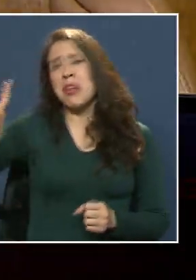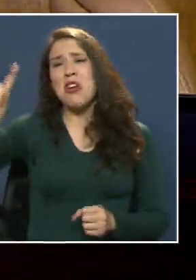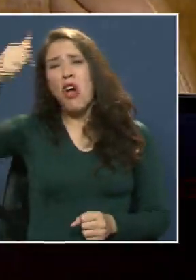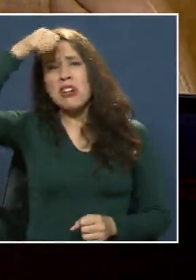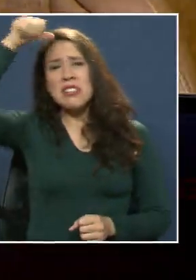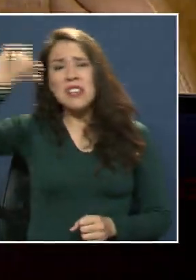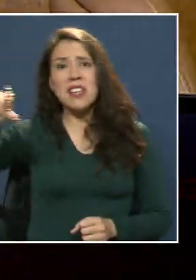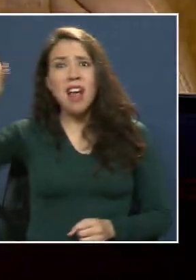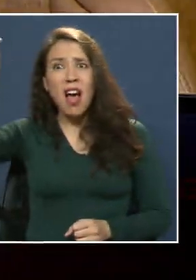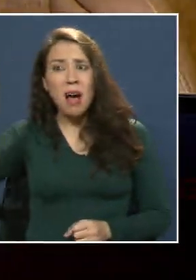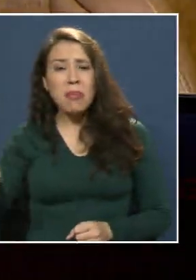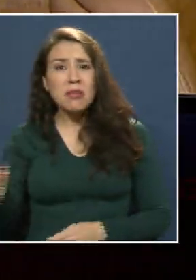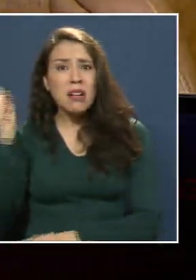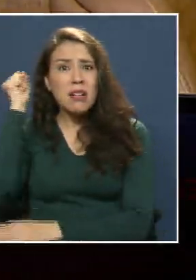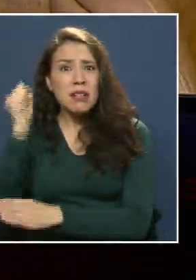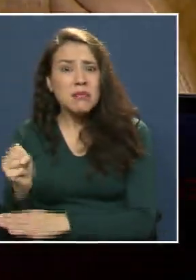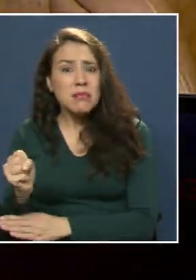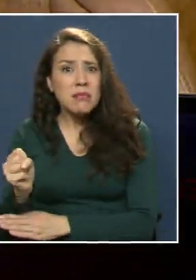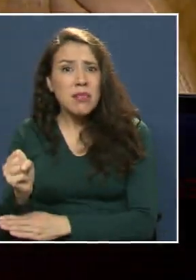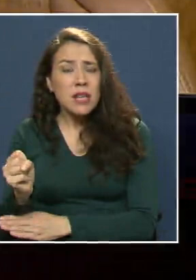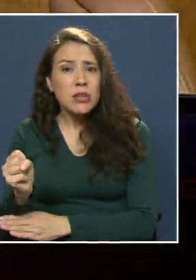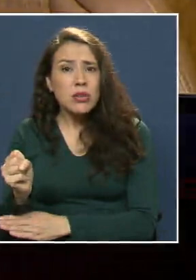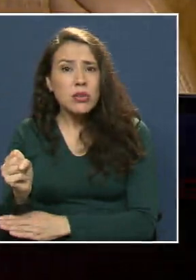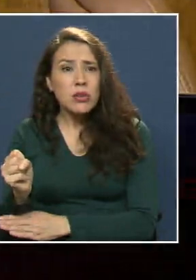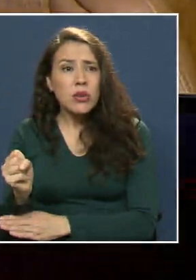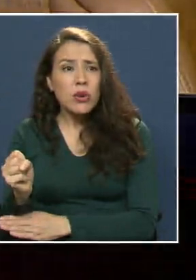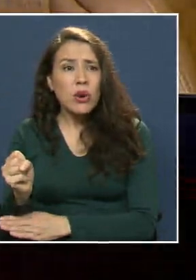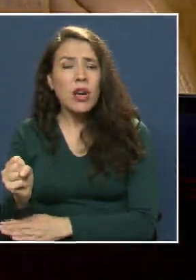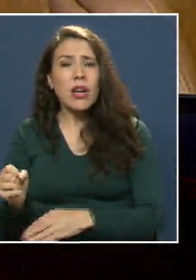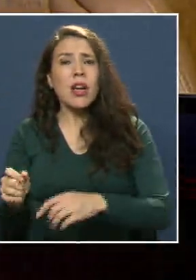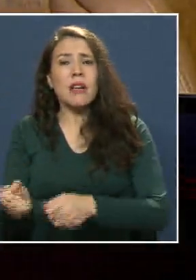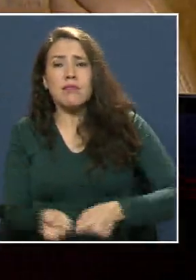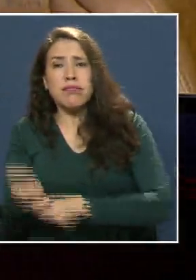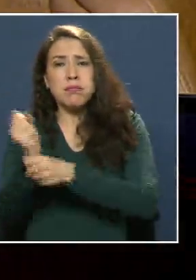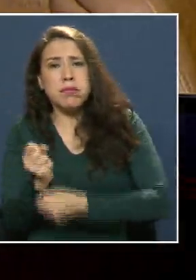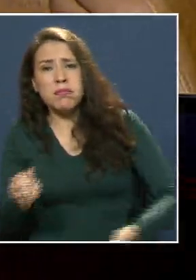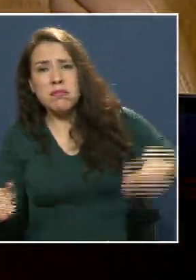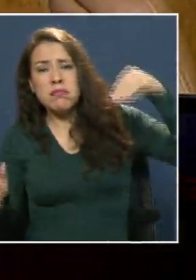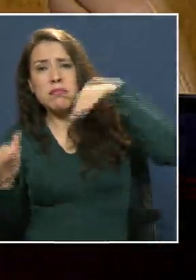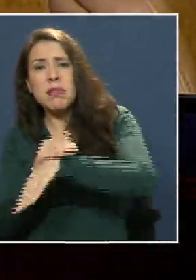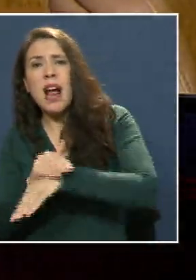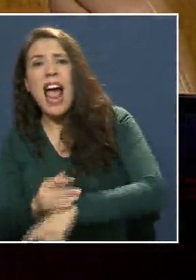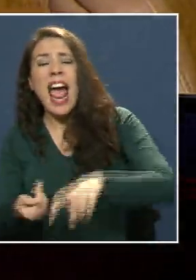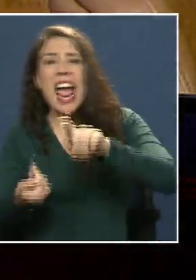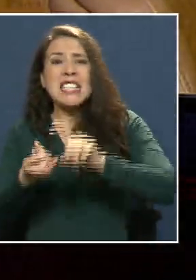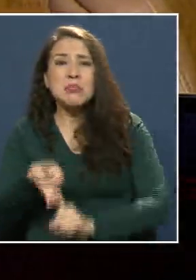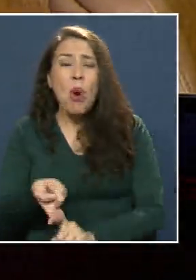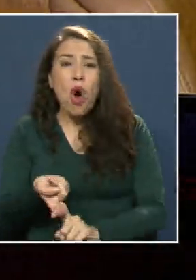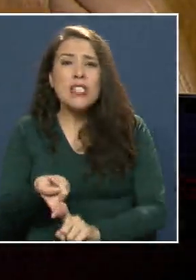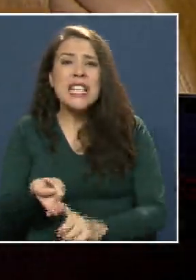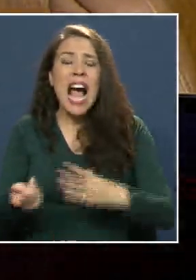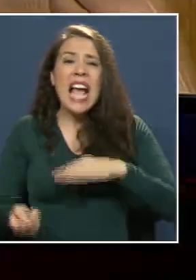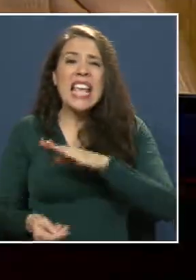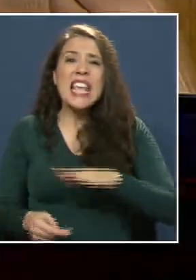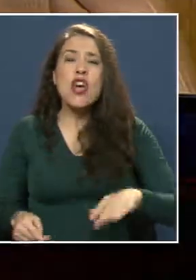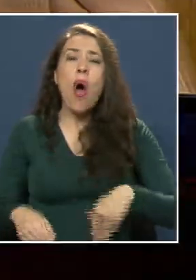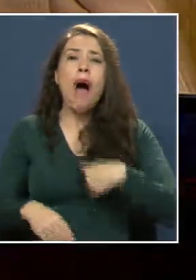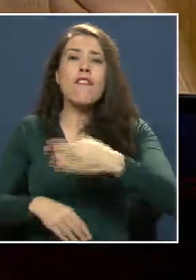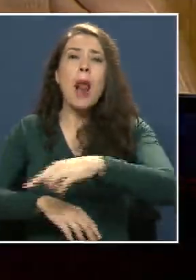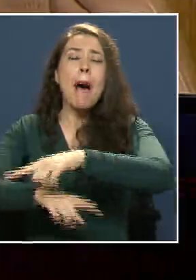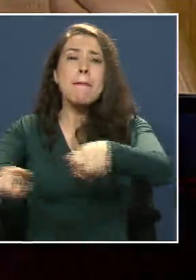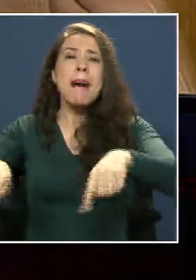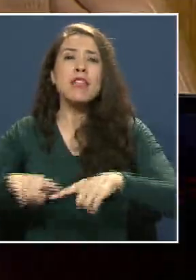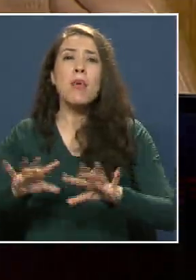el parricida que asesinó y enterró a su esposa y a sus hijos en el patio porque después de